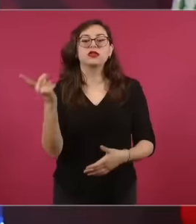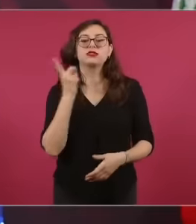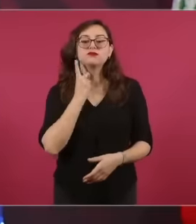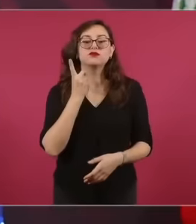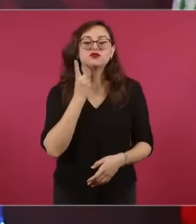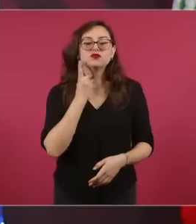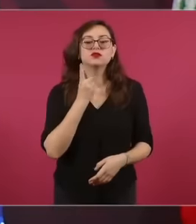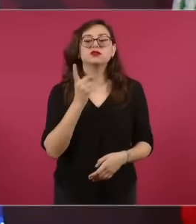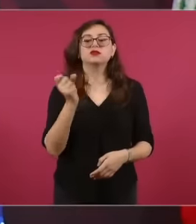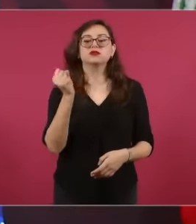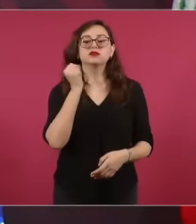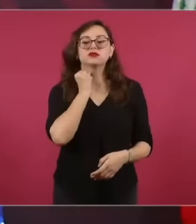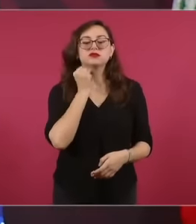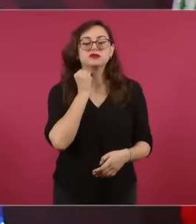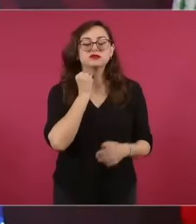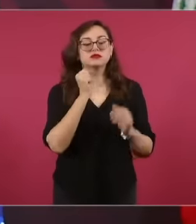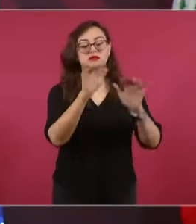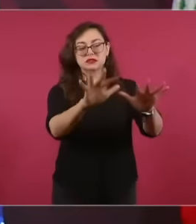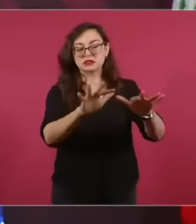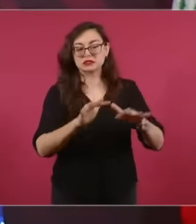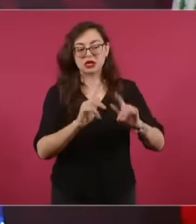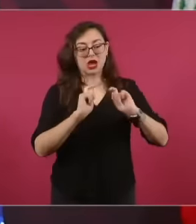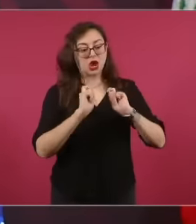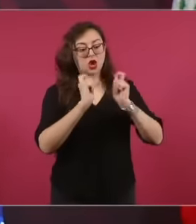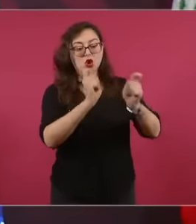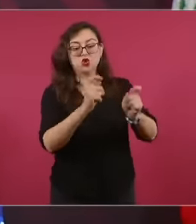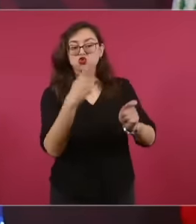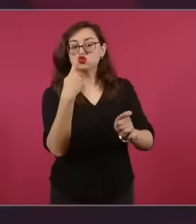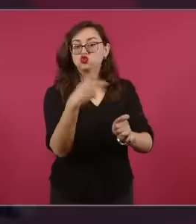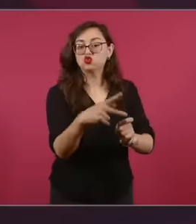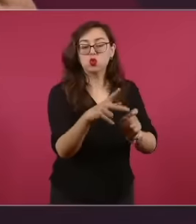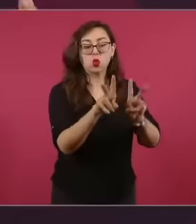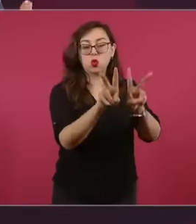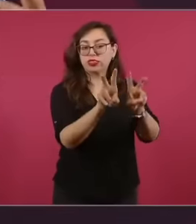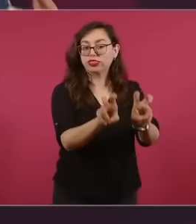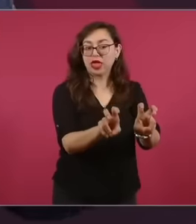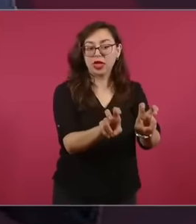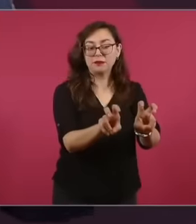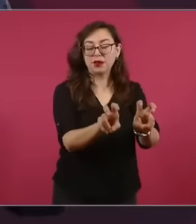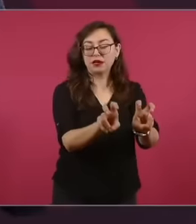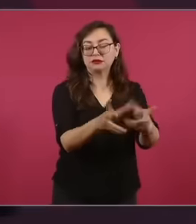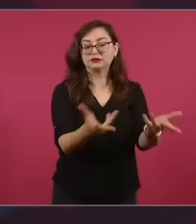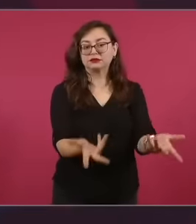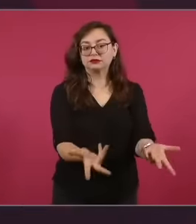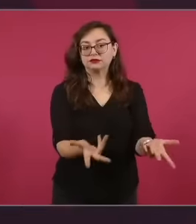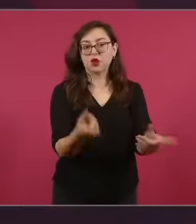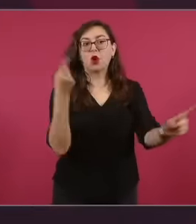principal del poder legislativo? ¿Para qué es el poder legislativo?